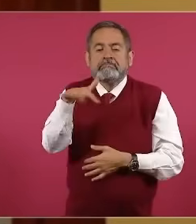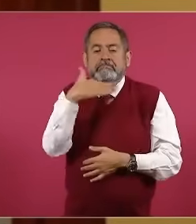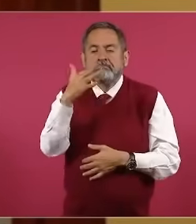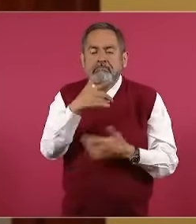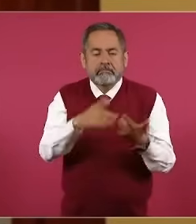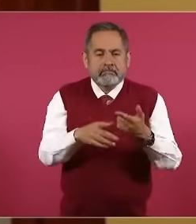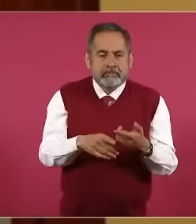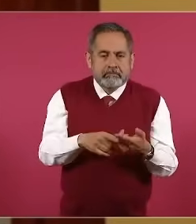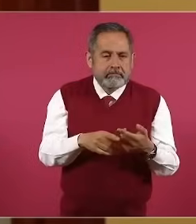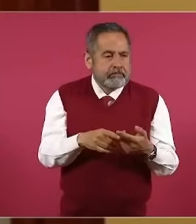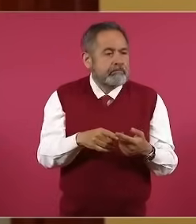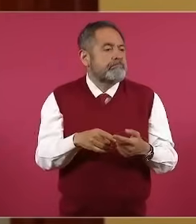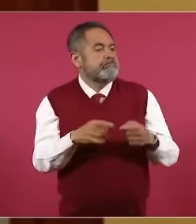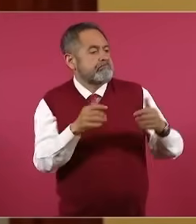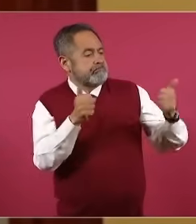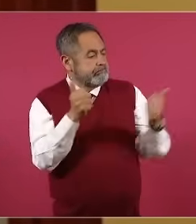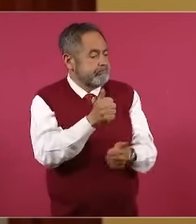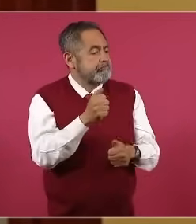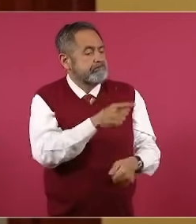sea, lo someten,